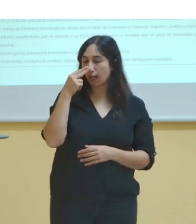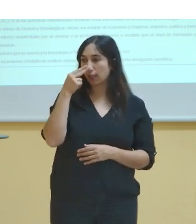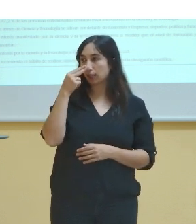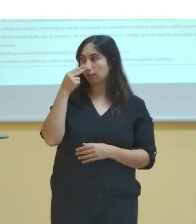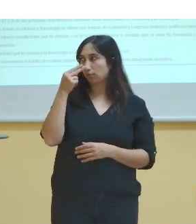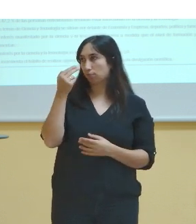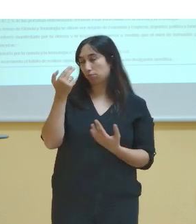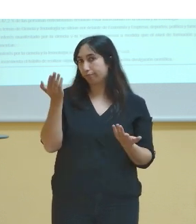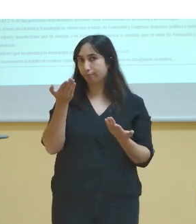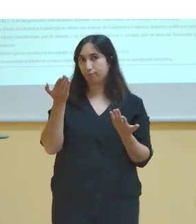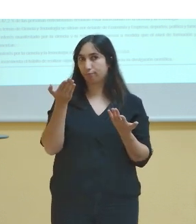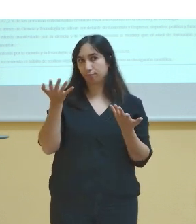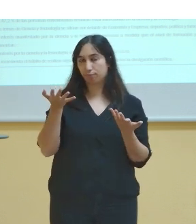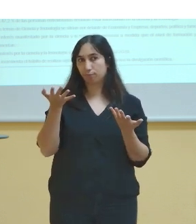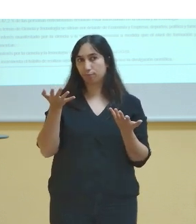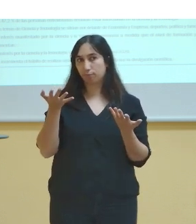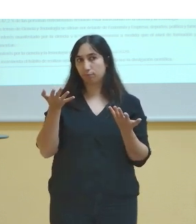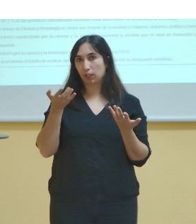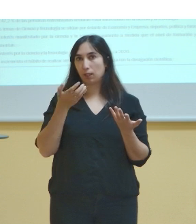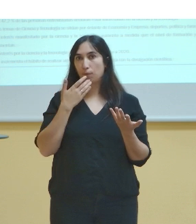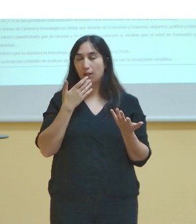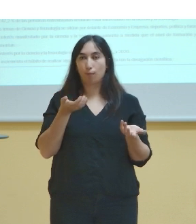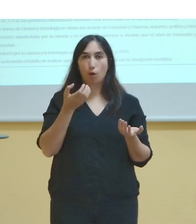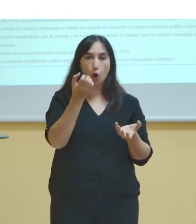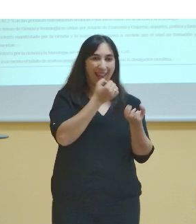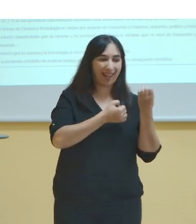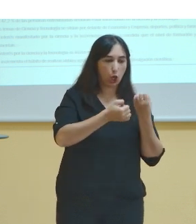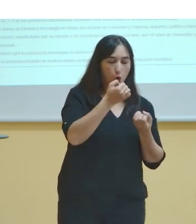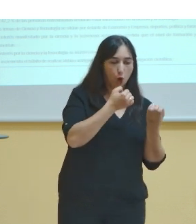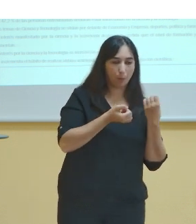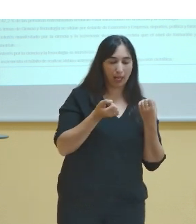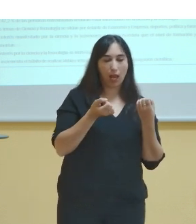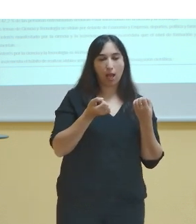de todos los aspectos que pueden ser desde economía,